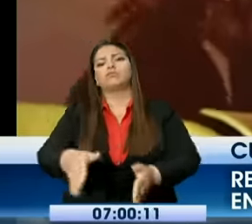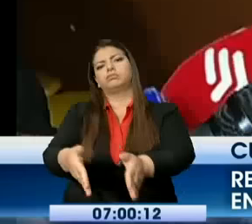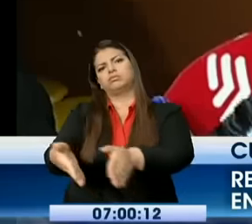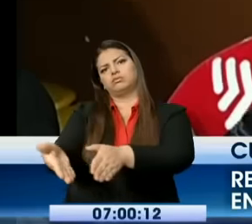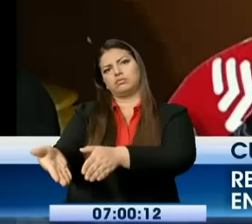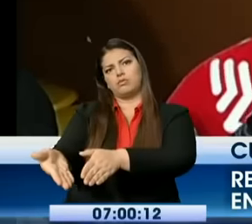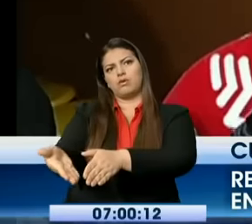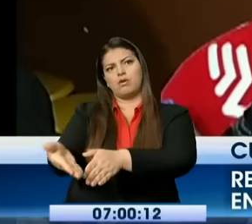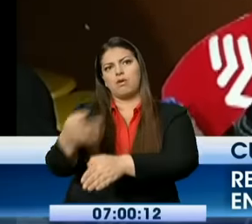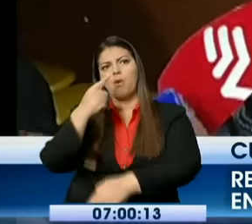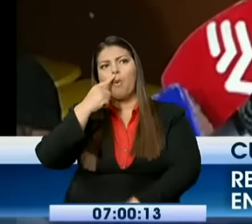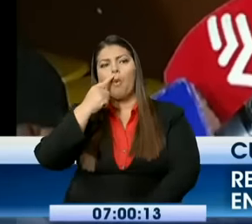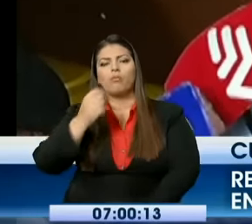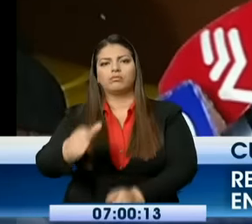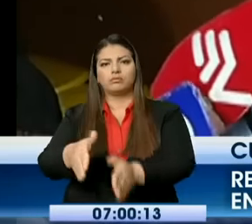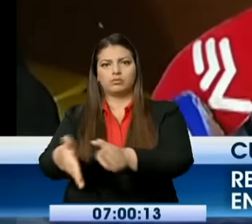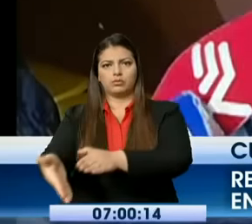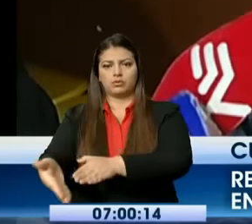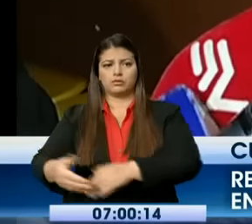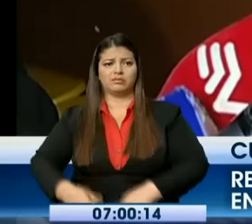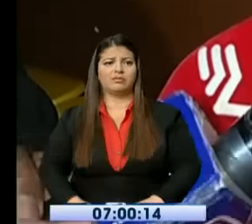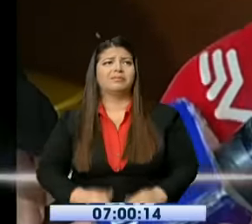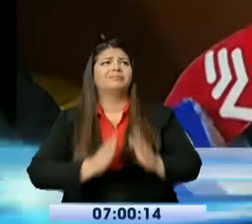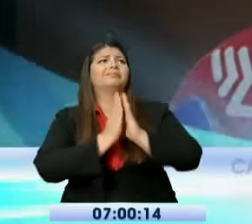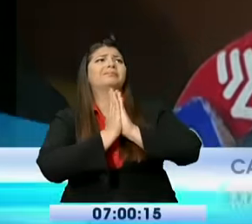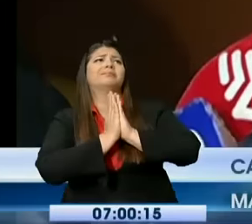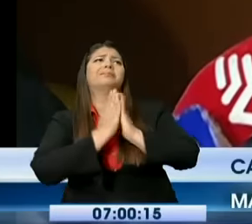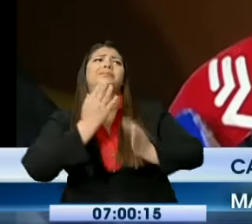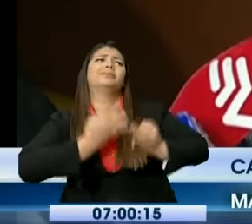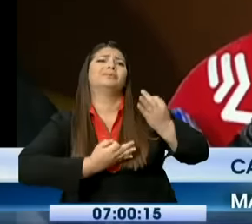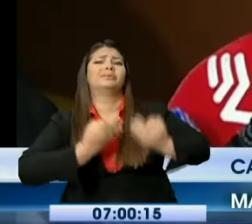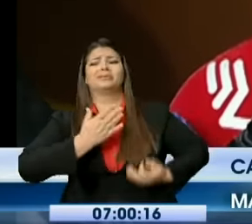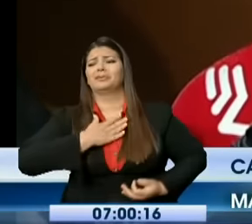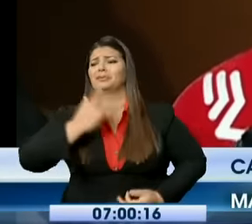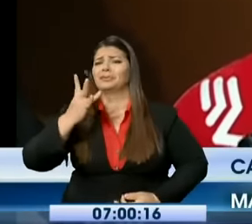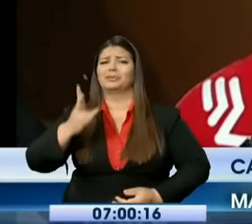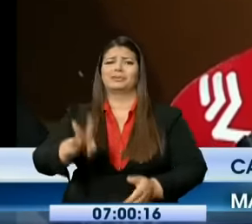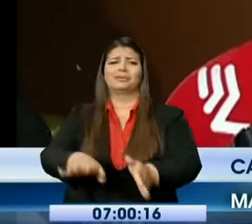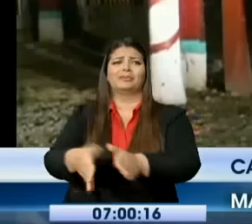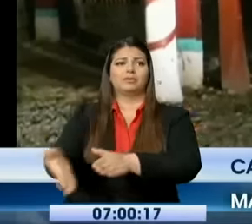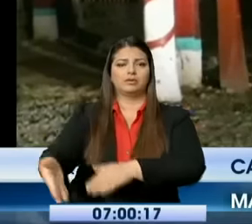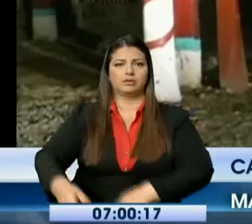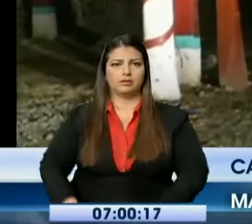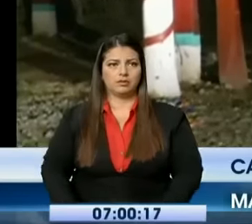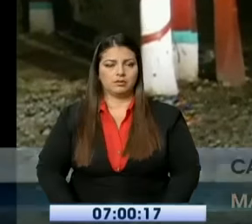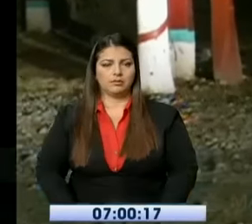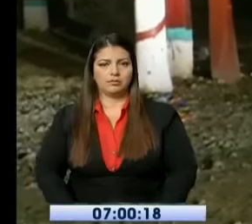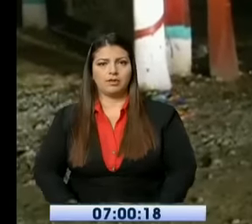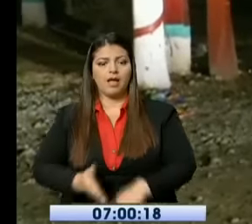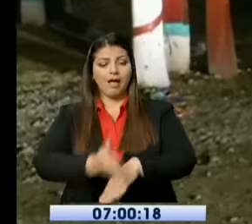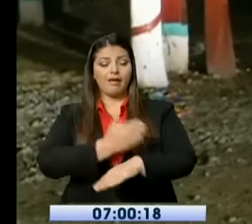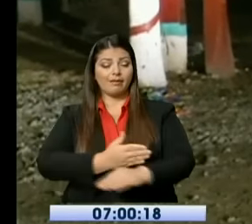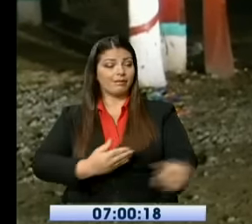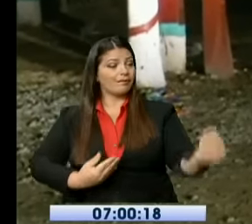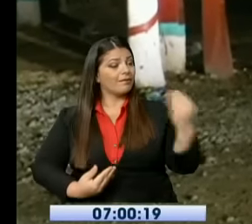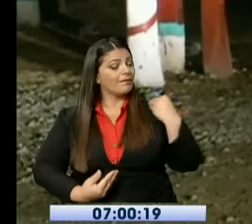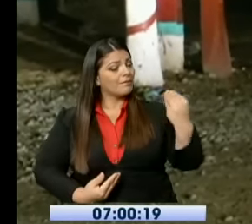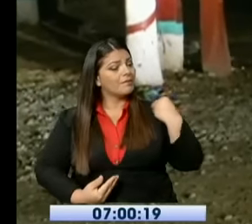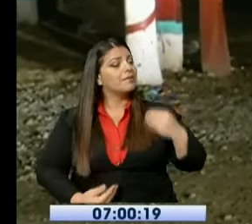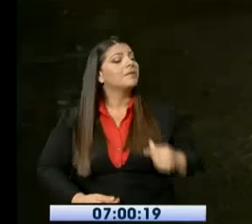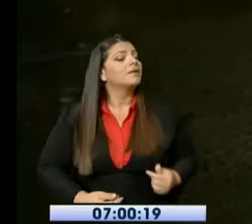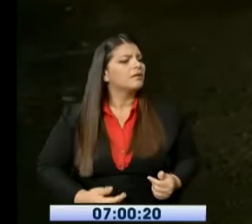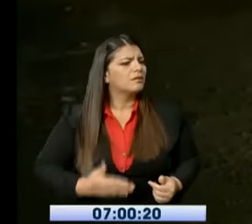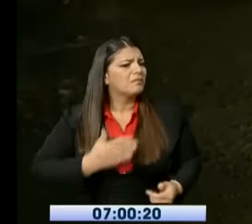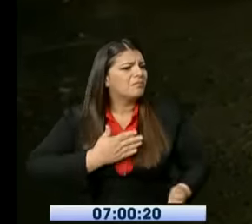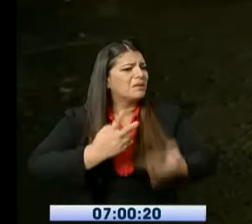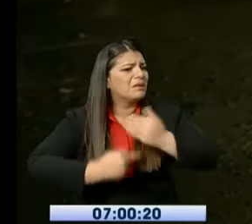justicia. Nos enteramos de que había un herido y salimos a ver, pero no sabía que era mi hijo. Hay un Dios que hace justicia